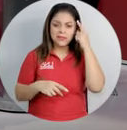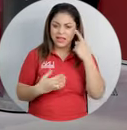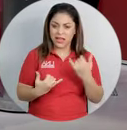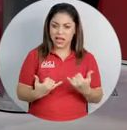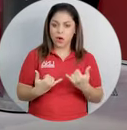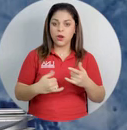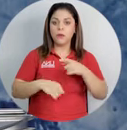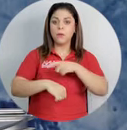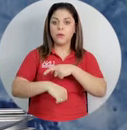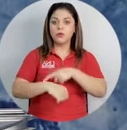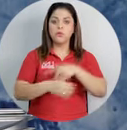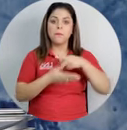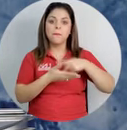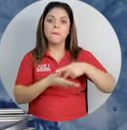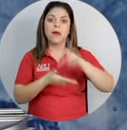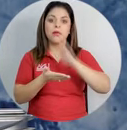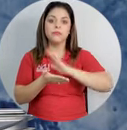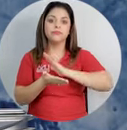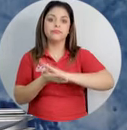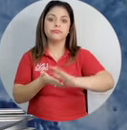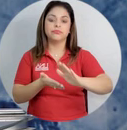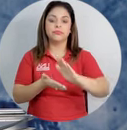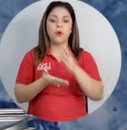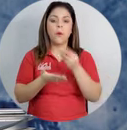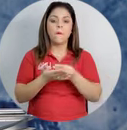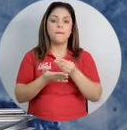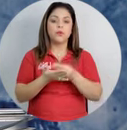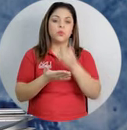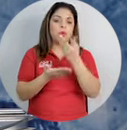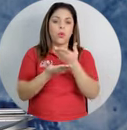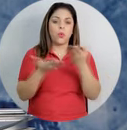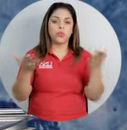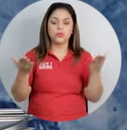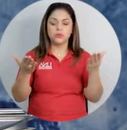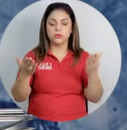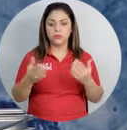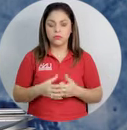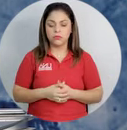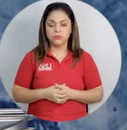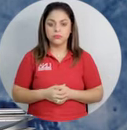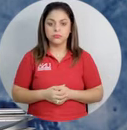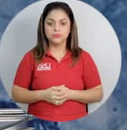piensan si será momento de invertir en la compra de algún bien. En fin,